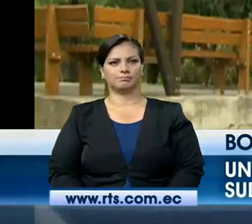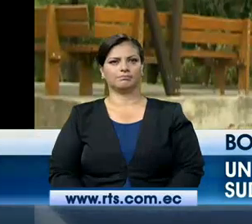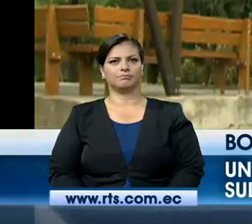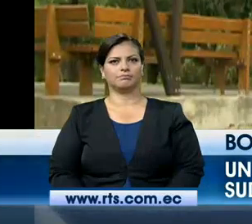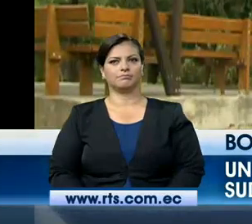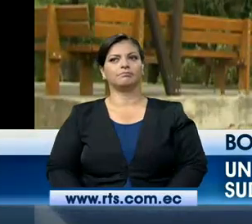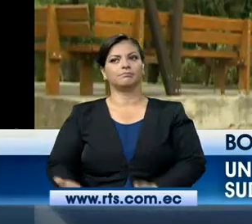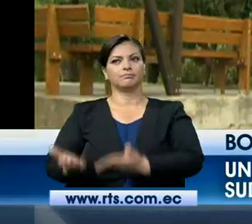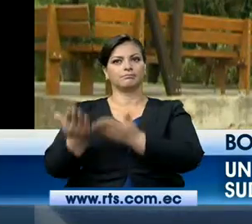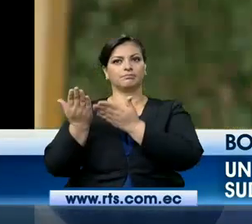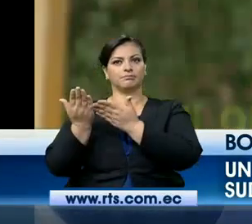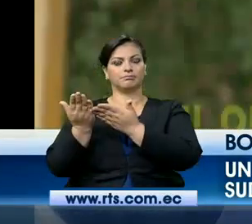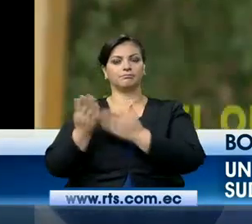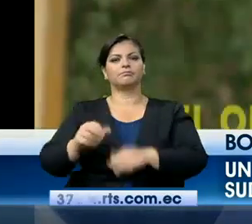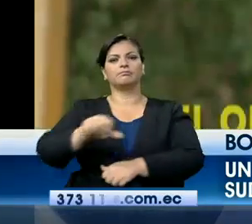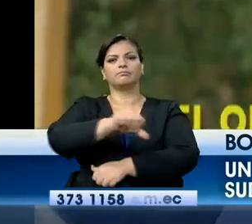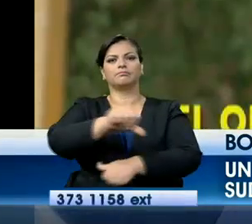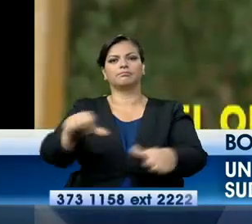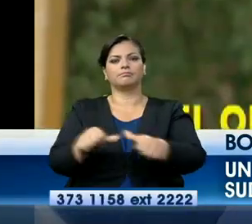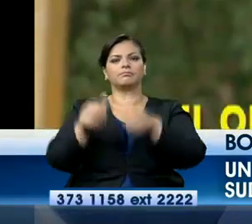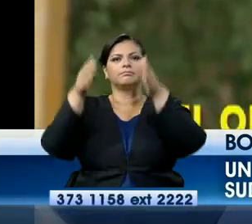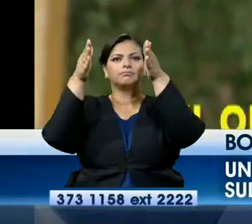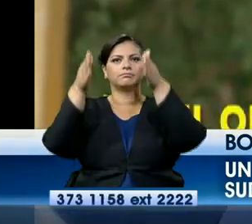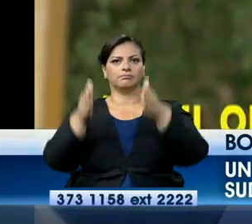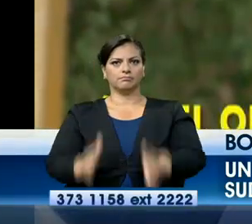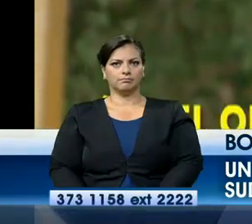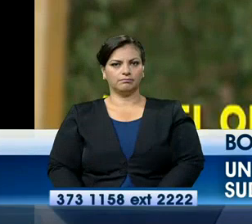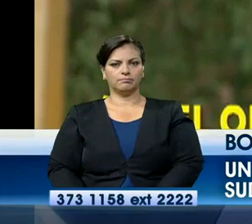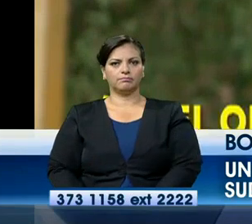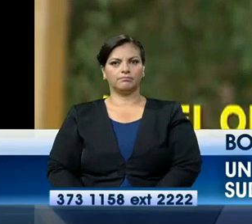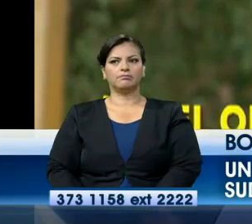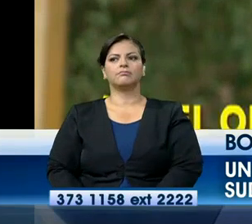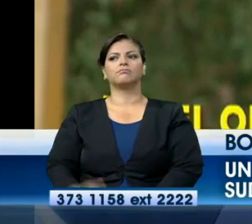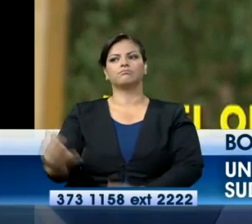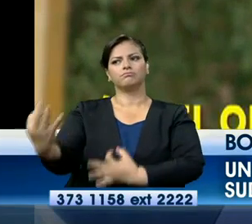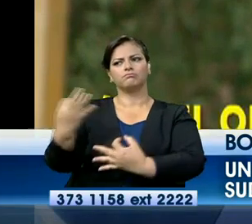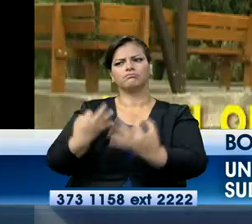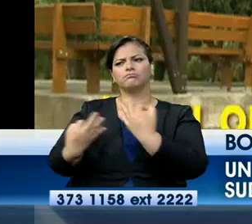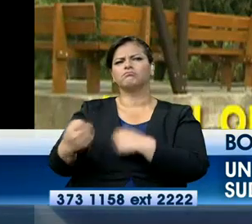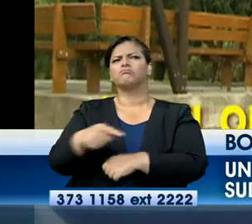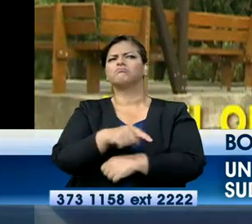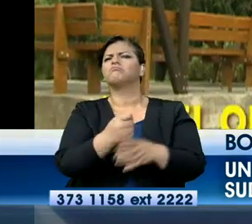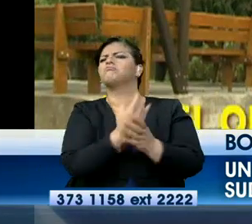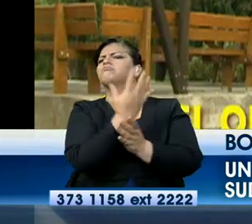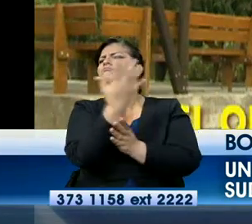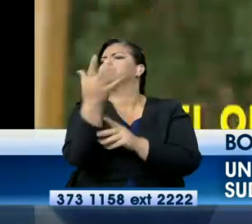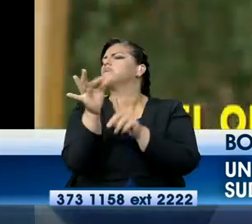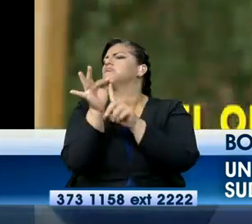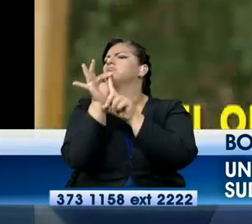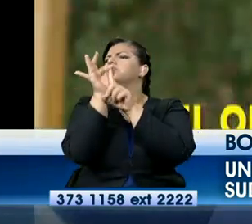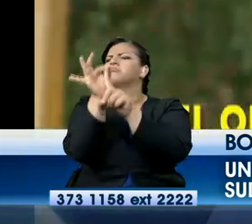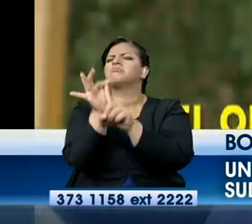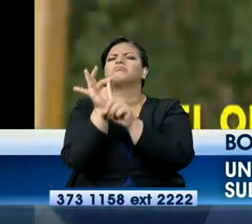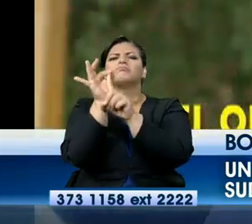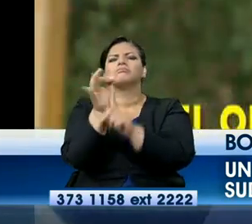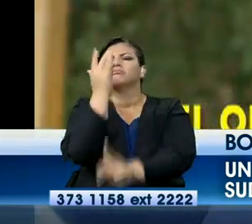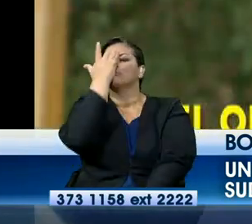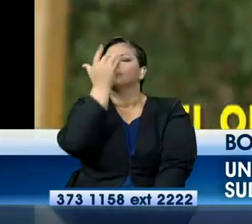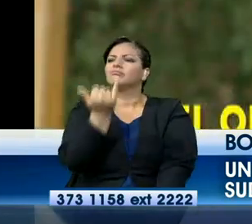Ángel Orellana, que es administrador del único bosque seco andino, y nos va a contar qué es lo que tiene este bosque. Bienvenido. Bueno,